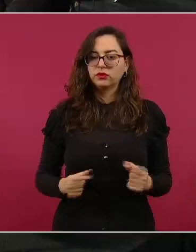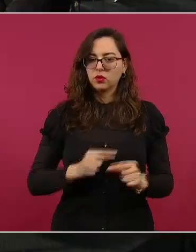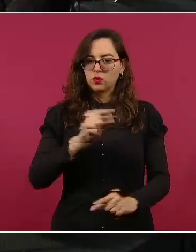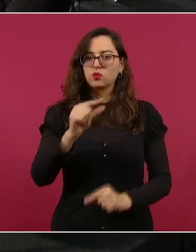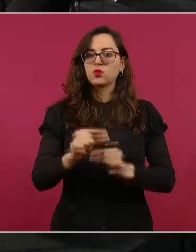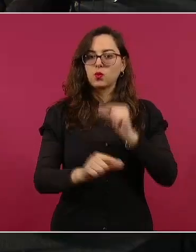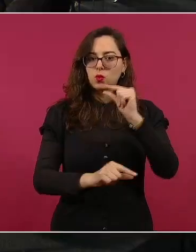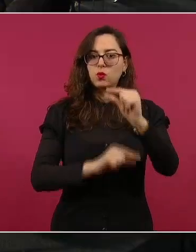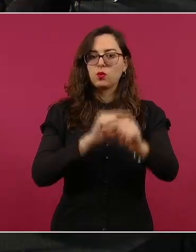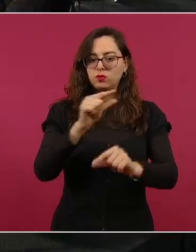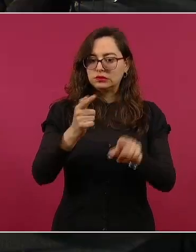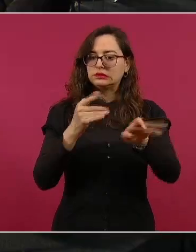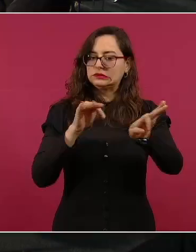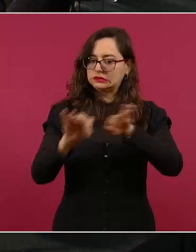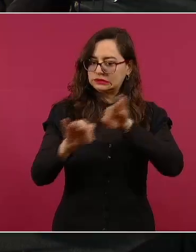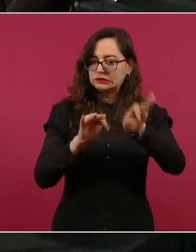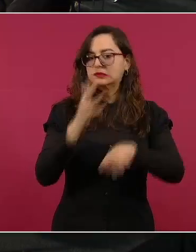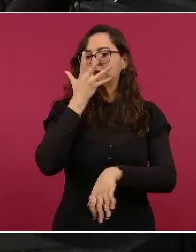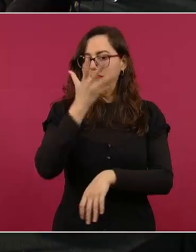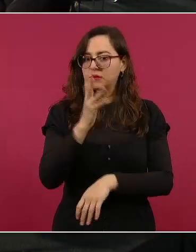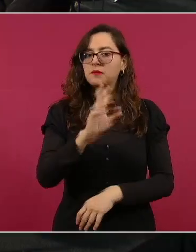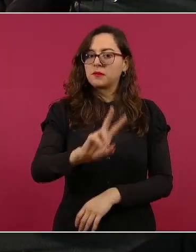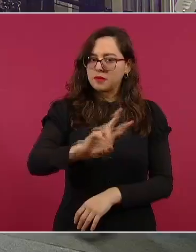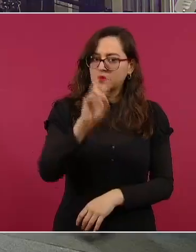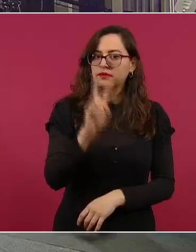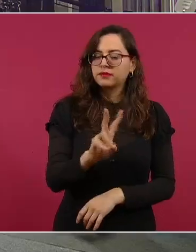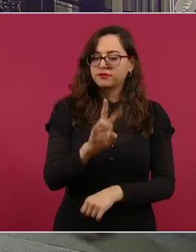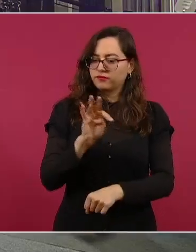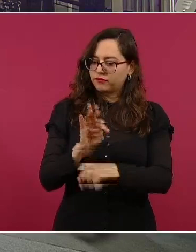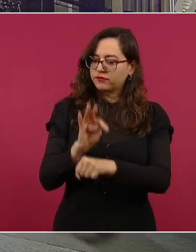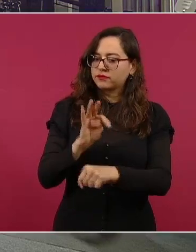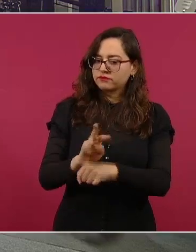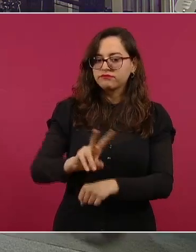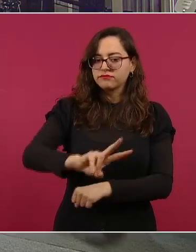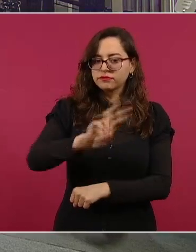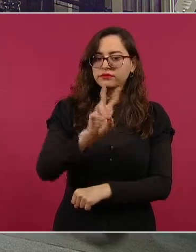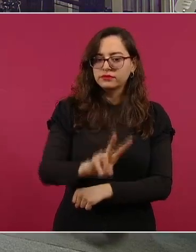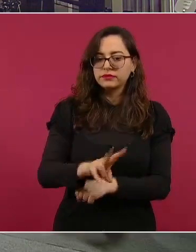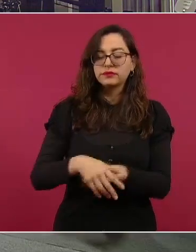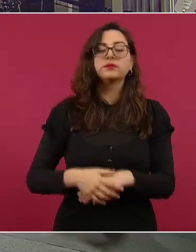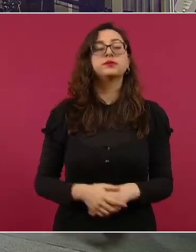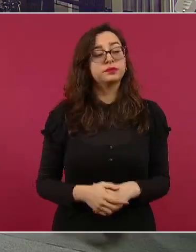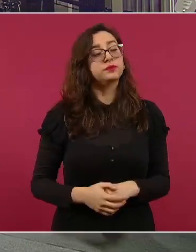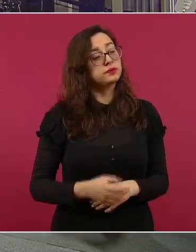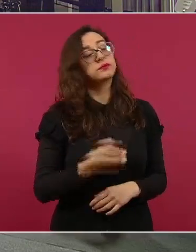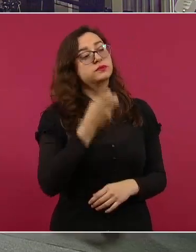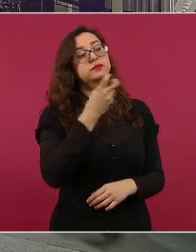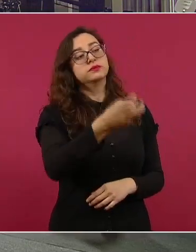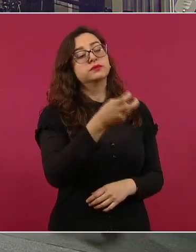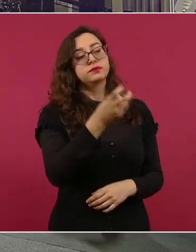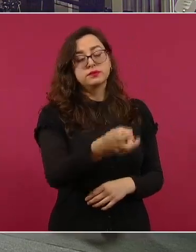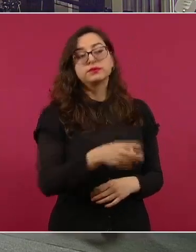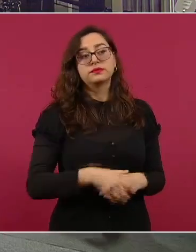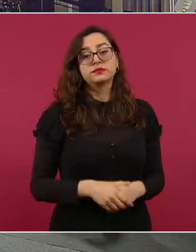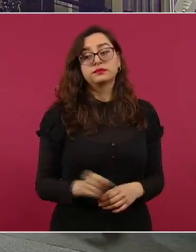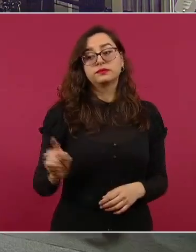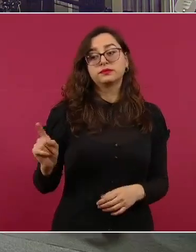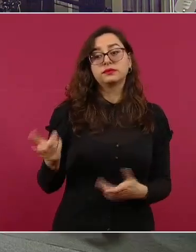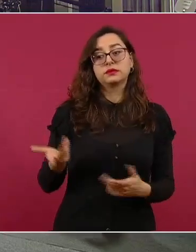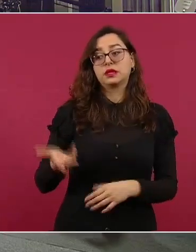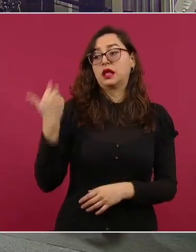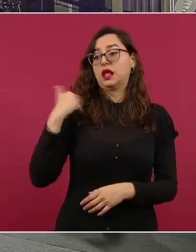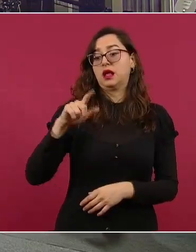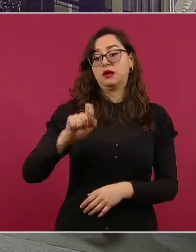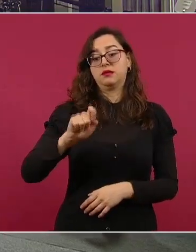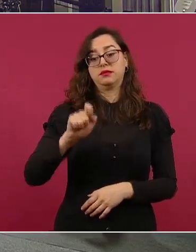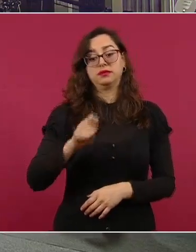protegiendo realmente a los que necesitan. Sí, justamente de lo que usted está diciendo de Alejandro Encinas, el pasado 27